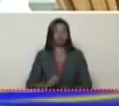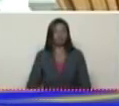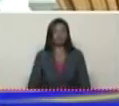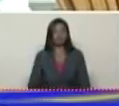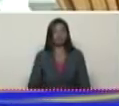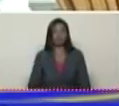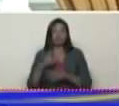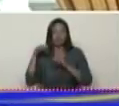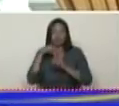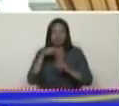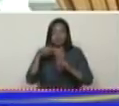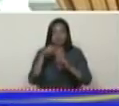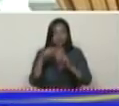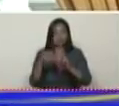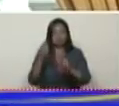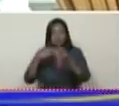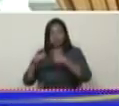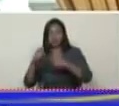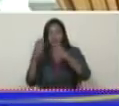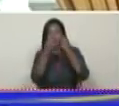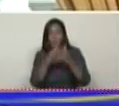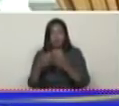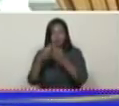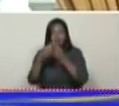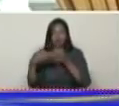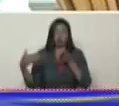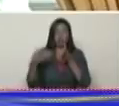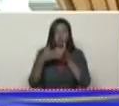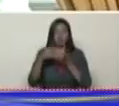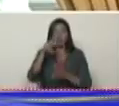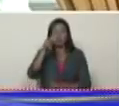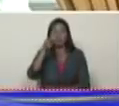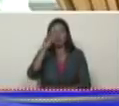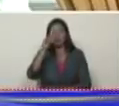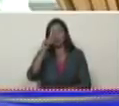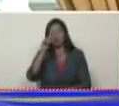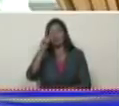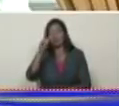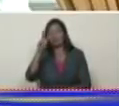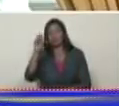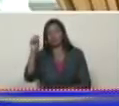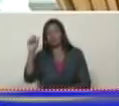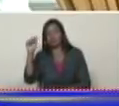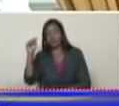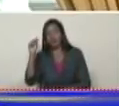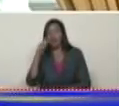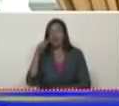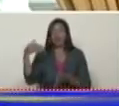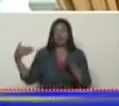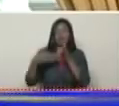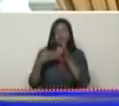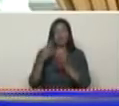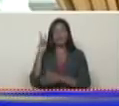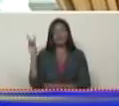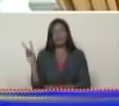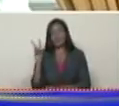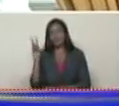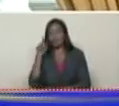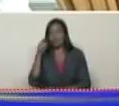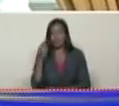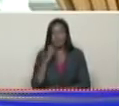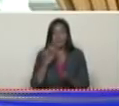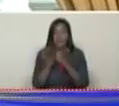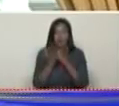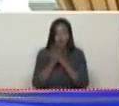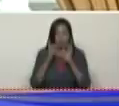de persecución comercial, financiera, contra PDVSA, contra Venezuela en general. La han estudiado